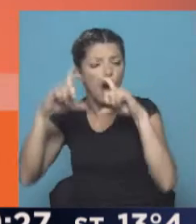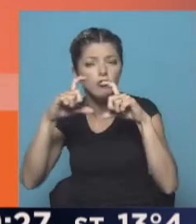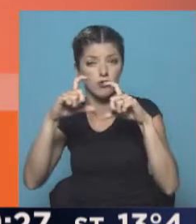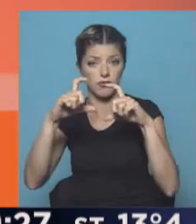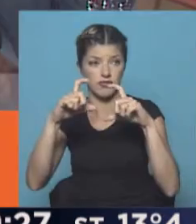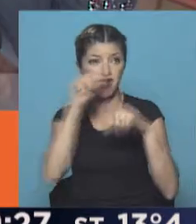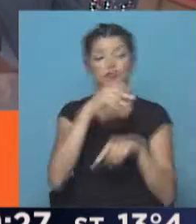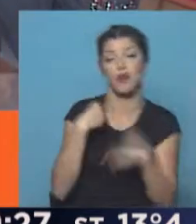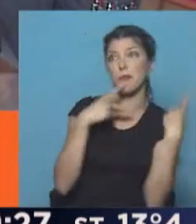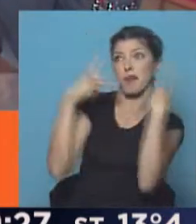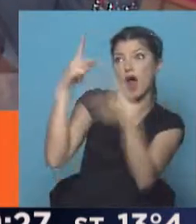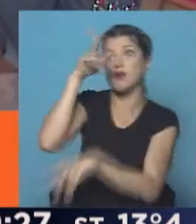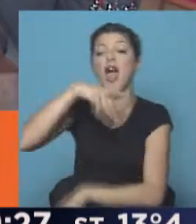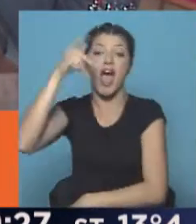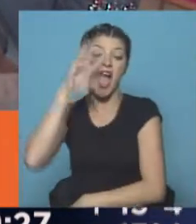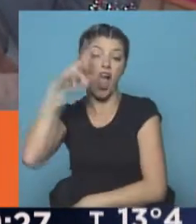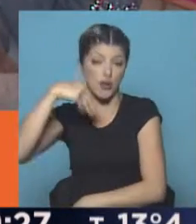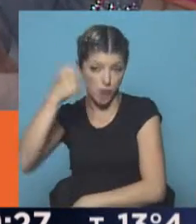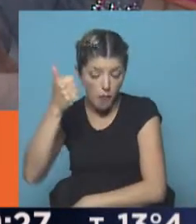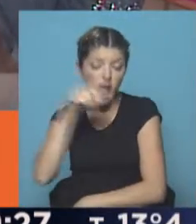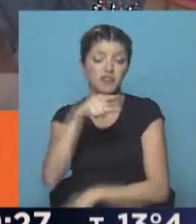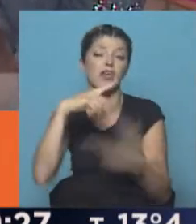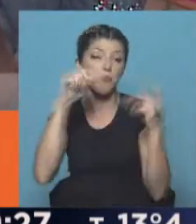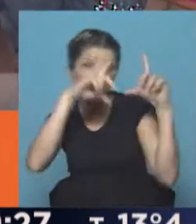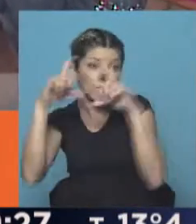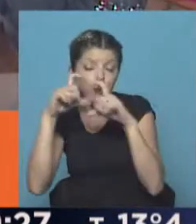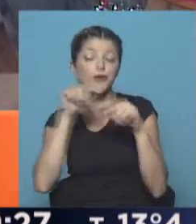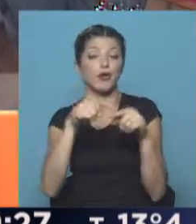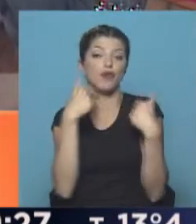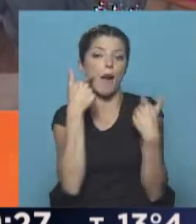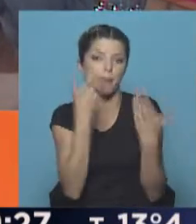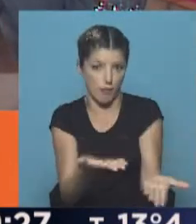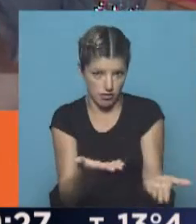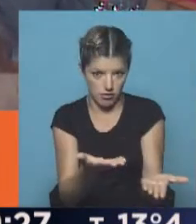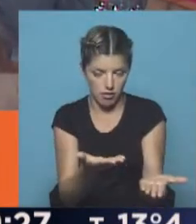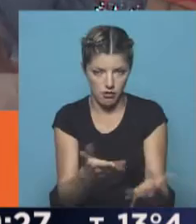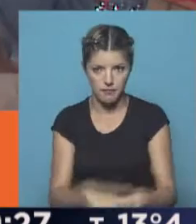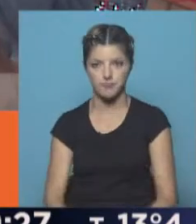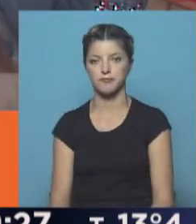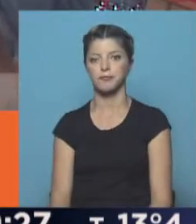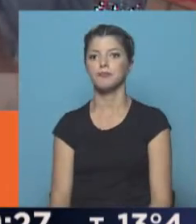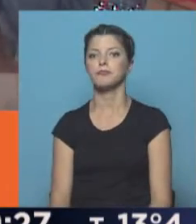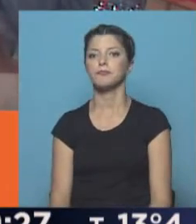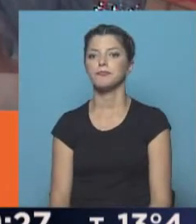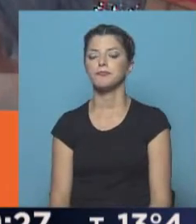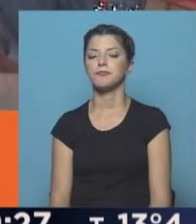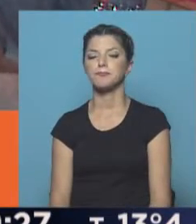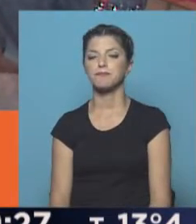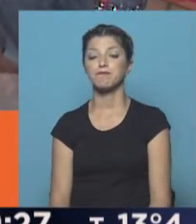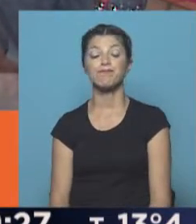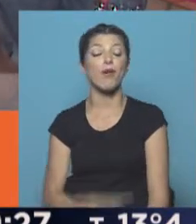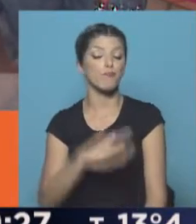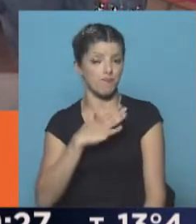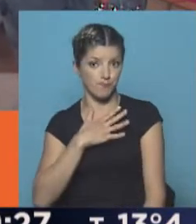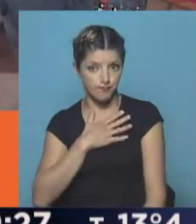Roma y bueno, y se han pegado de alguna manera al Papa o a la figura del Papa. Yo, sin ir más